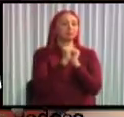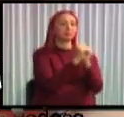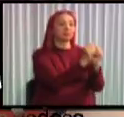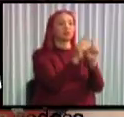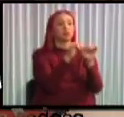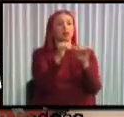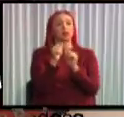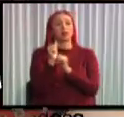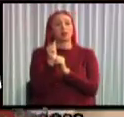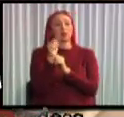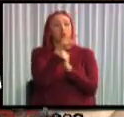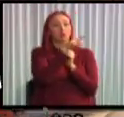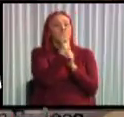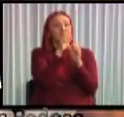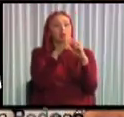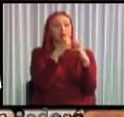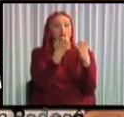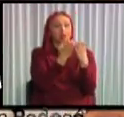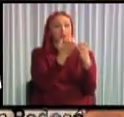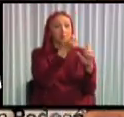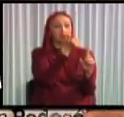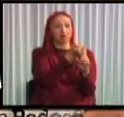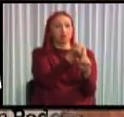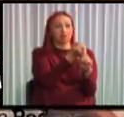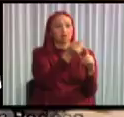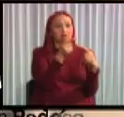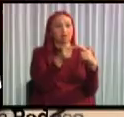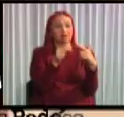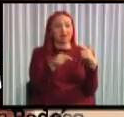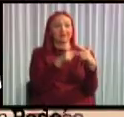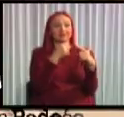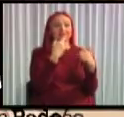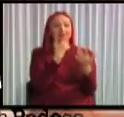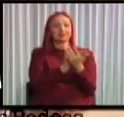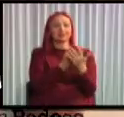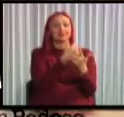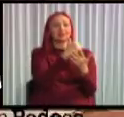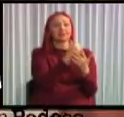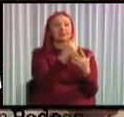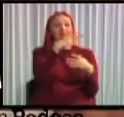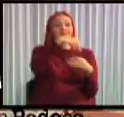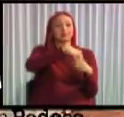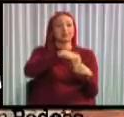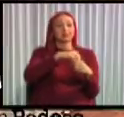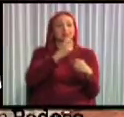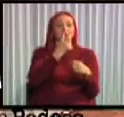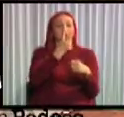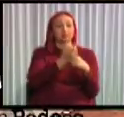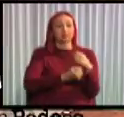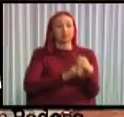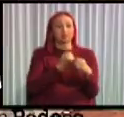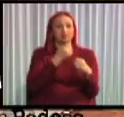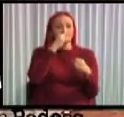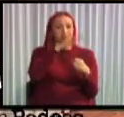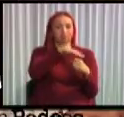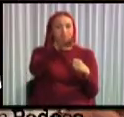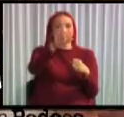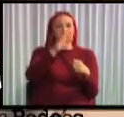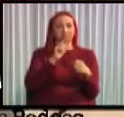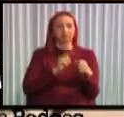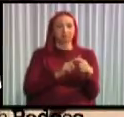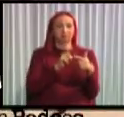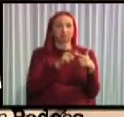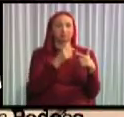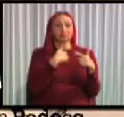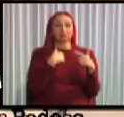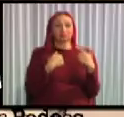jugaba con los veteranos de un equipo de ahí y a veces llegaban 10 y entonces me metían, yo con 12 años, un huililla, entonces